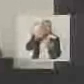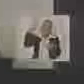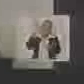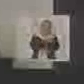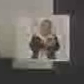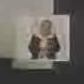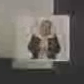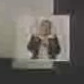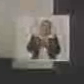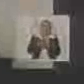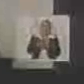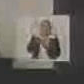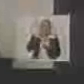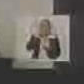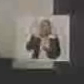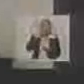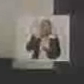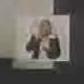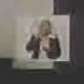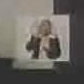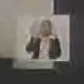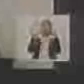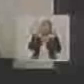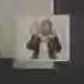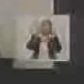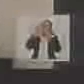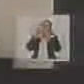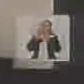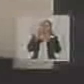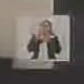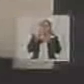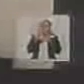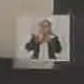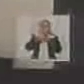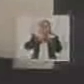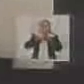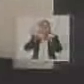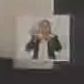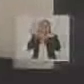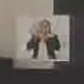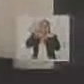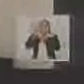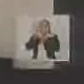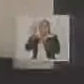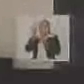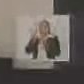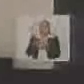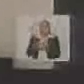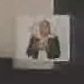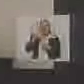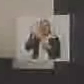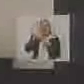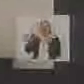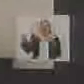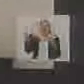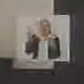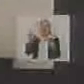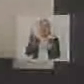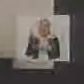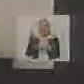obras fuera de norma se han multiplicado, que no hay servicios suficientes para que los